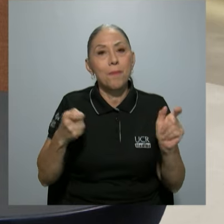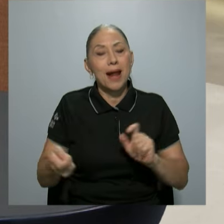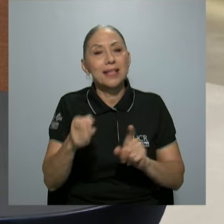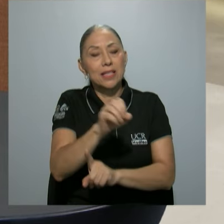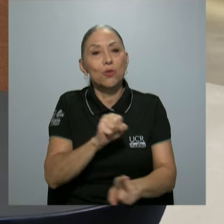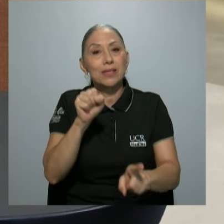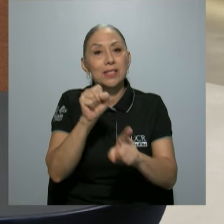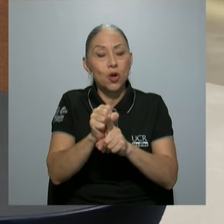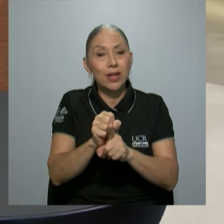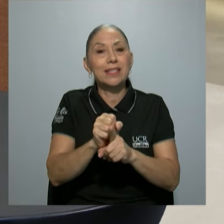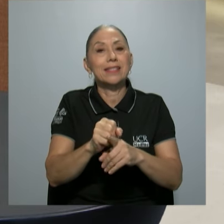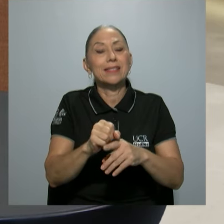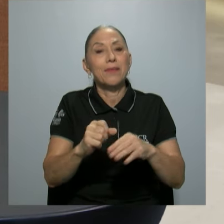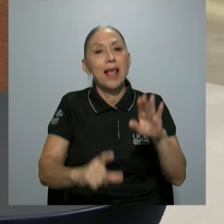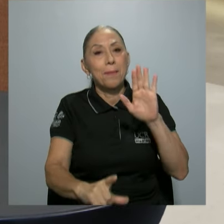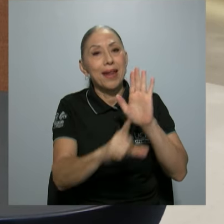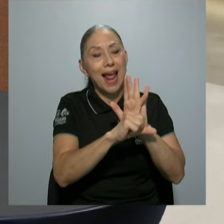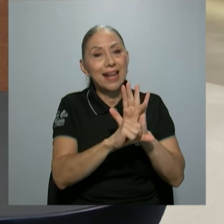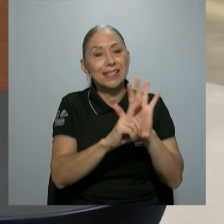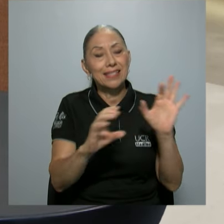materia